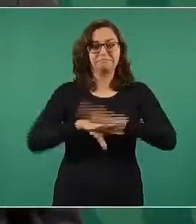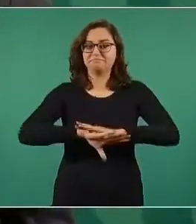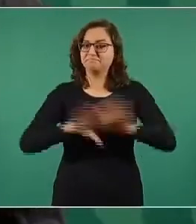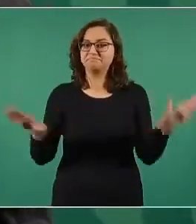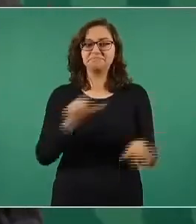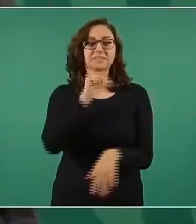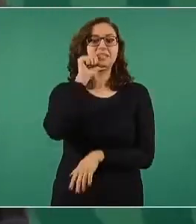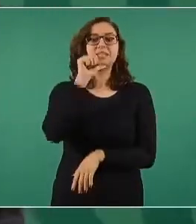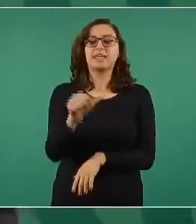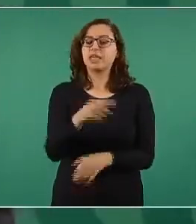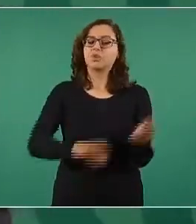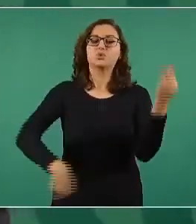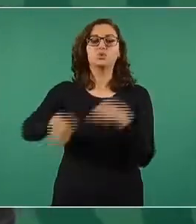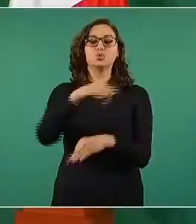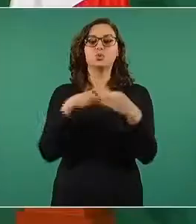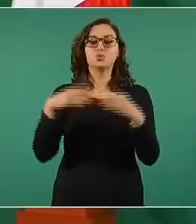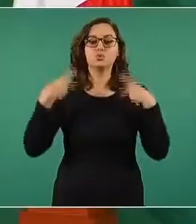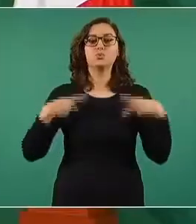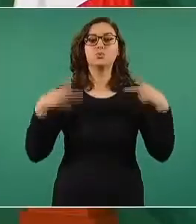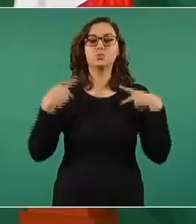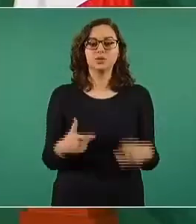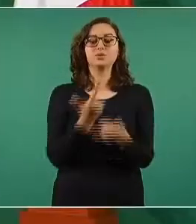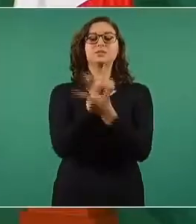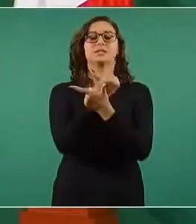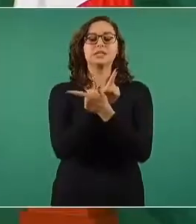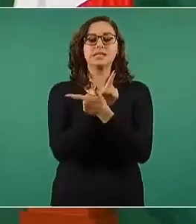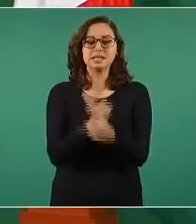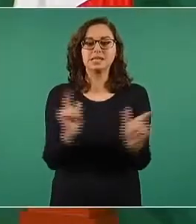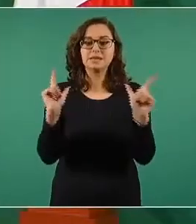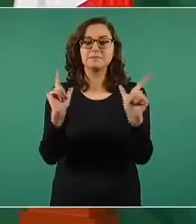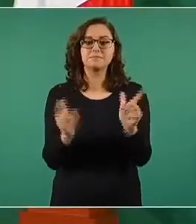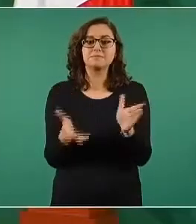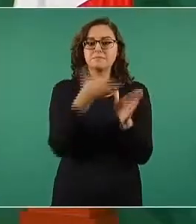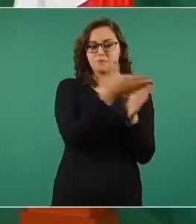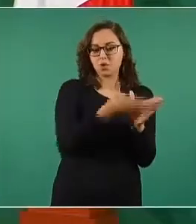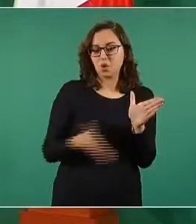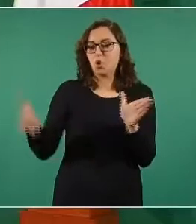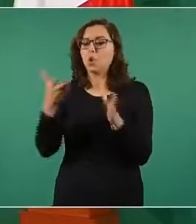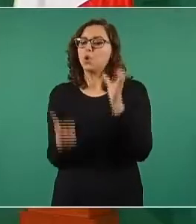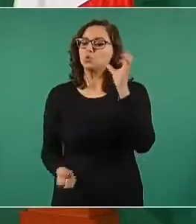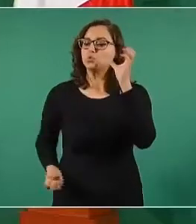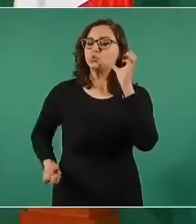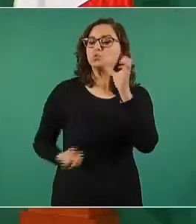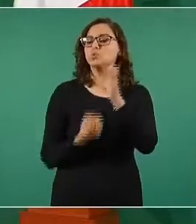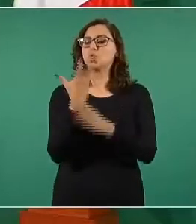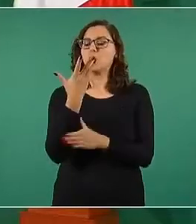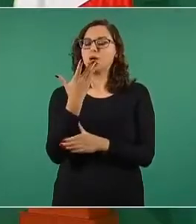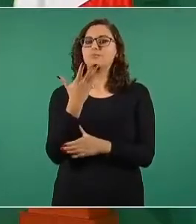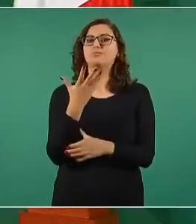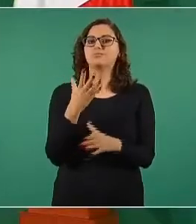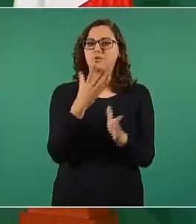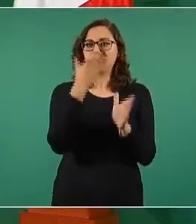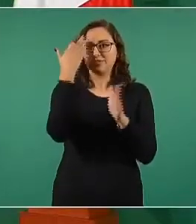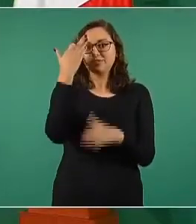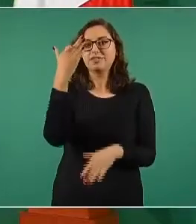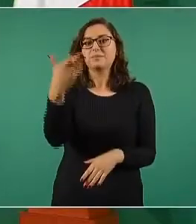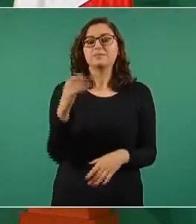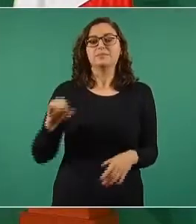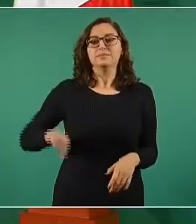Somos libres, estamos viviendo tiempos interesantes,